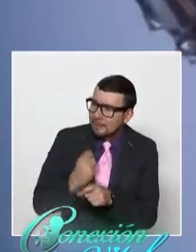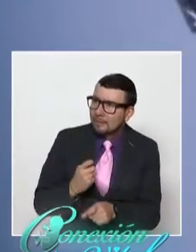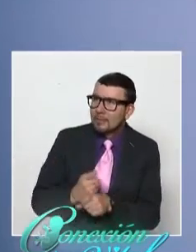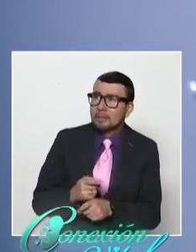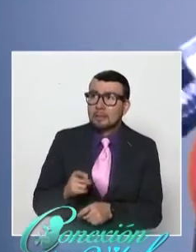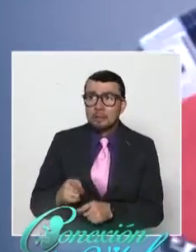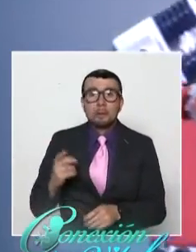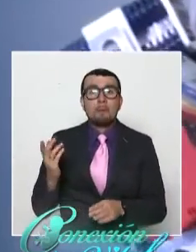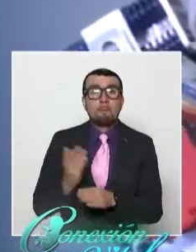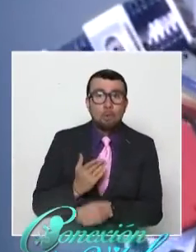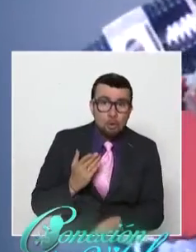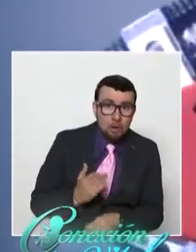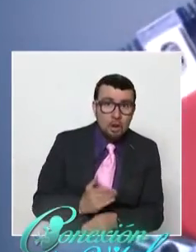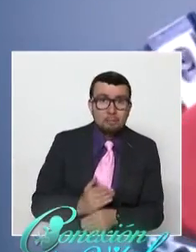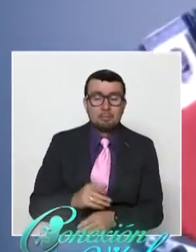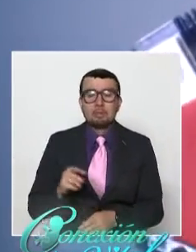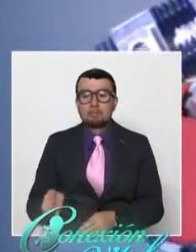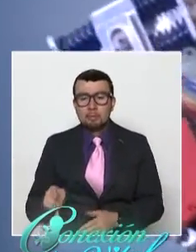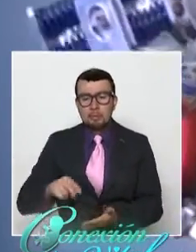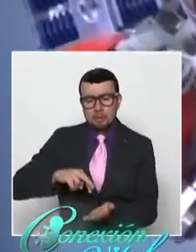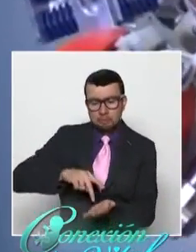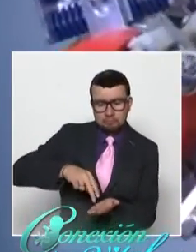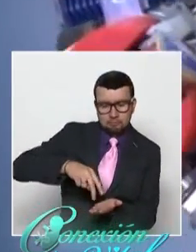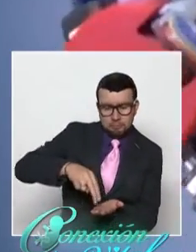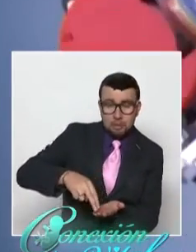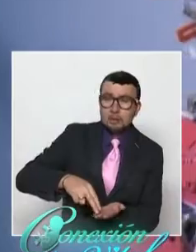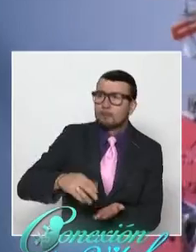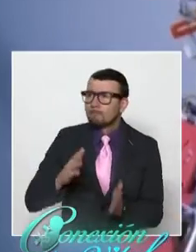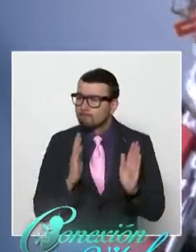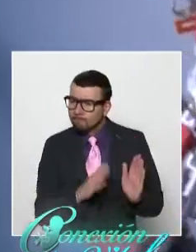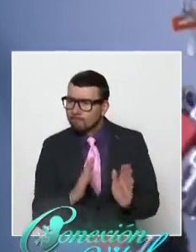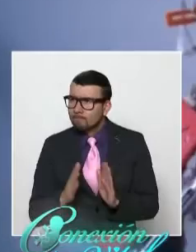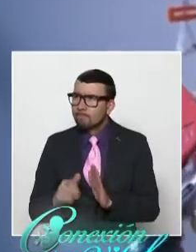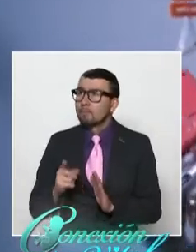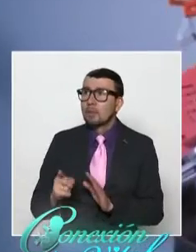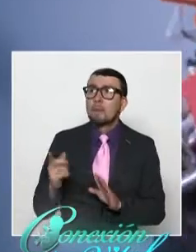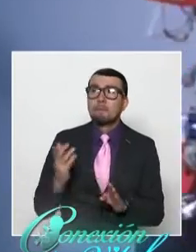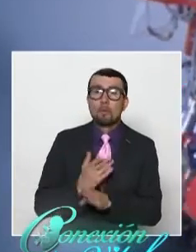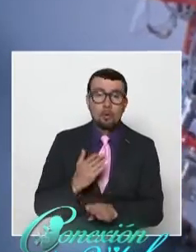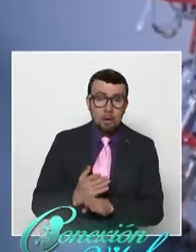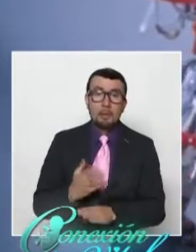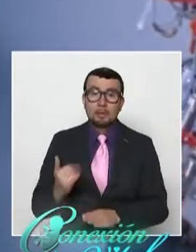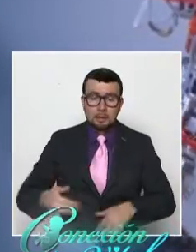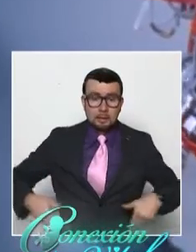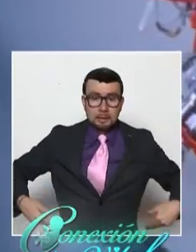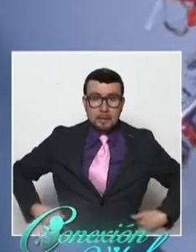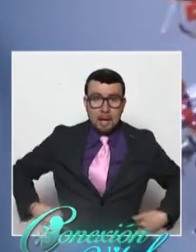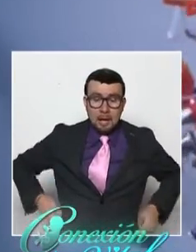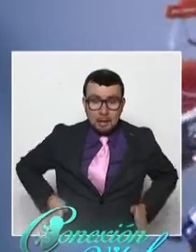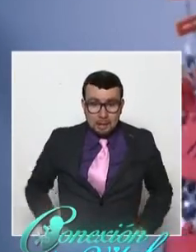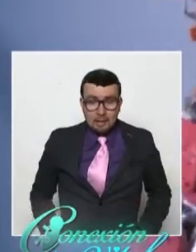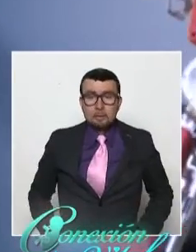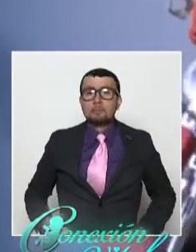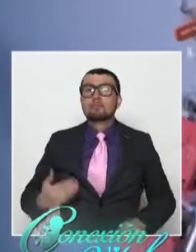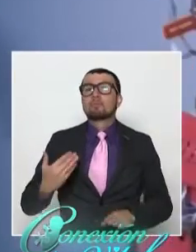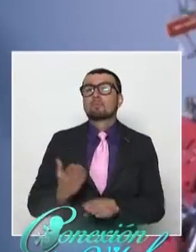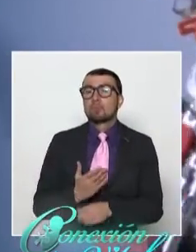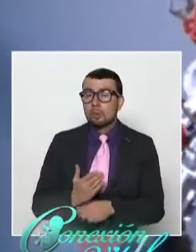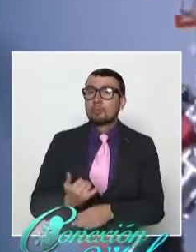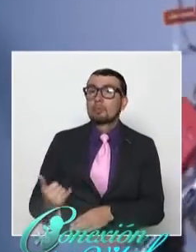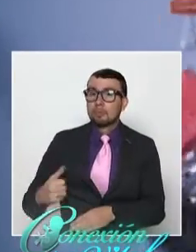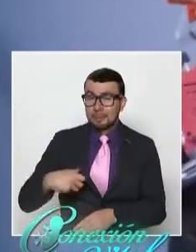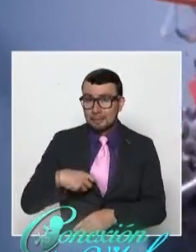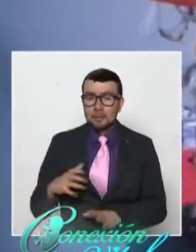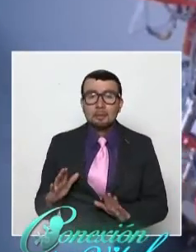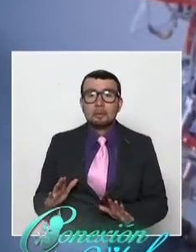sostenerse. Entonces necesitamos organizar eso porque también está repercutiendo en la cadera. O sea, tiene un lleno